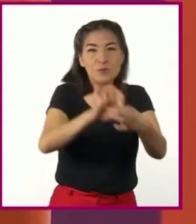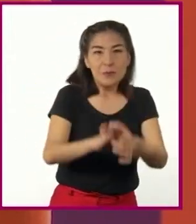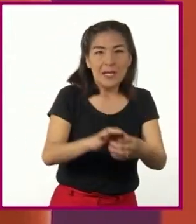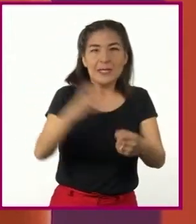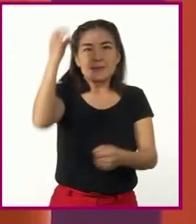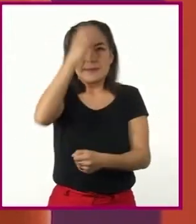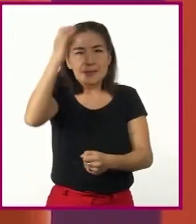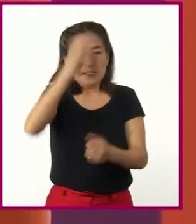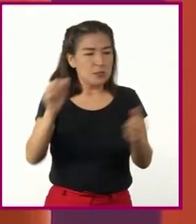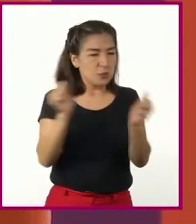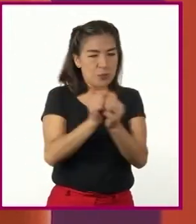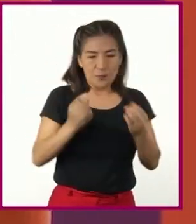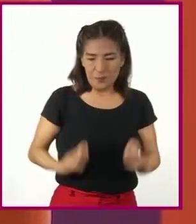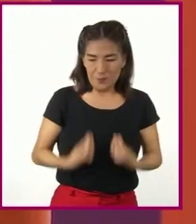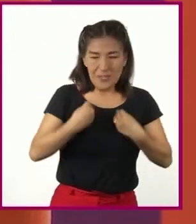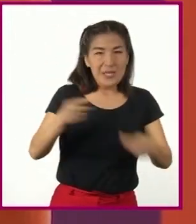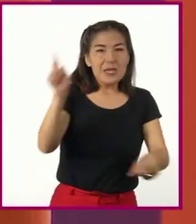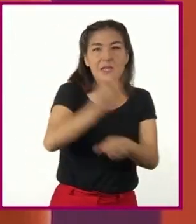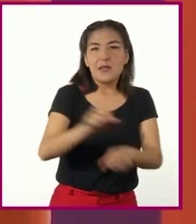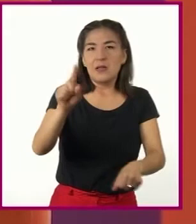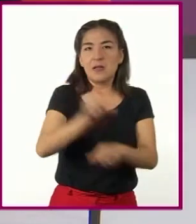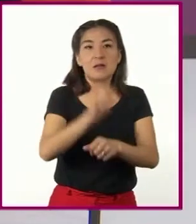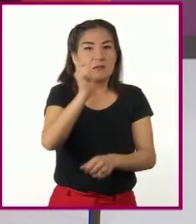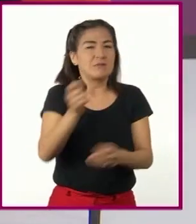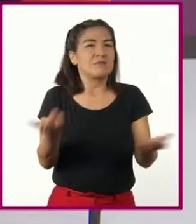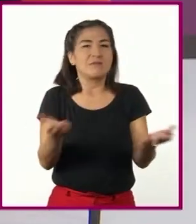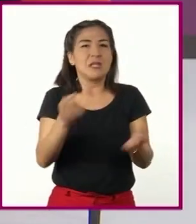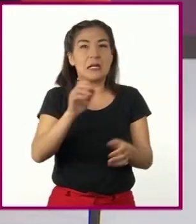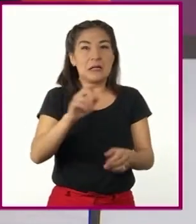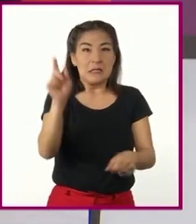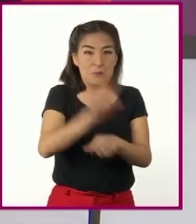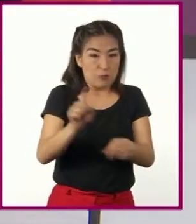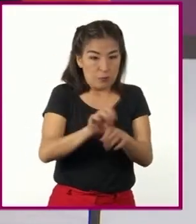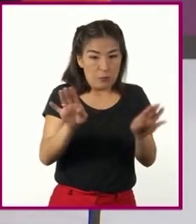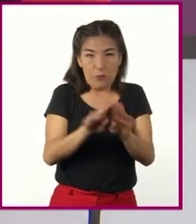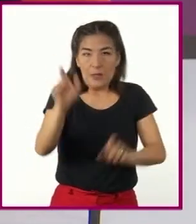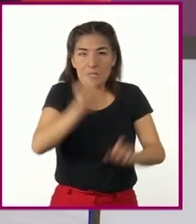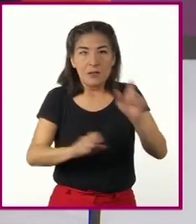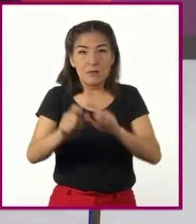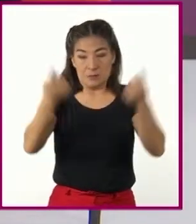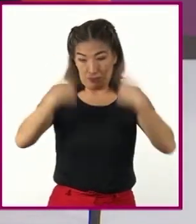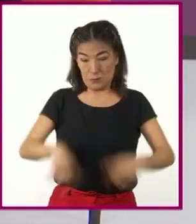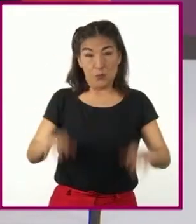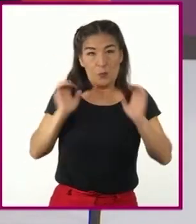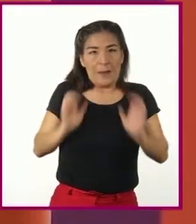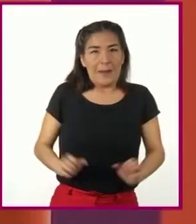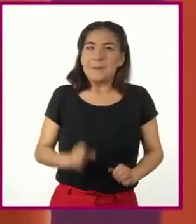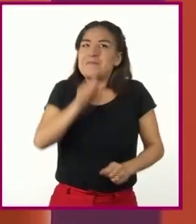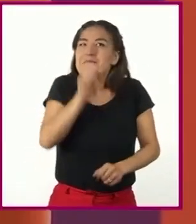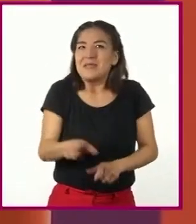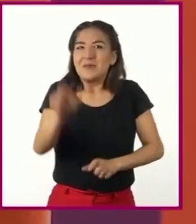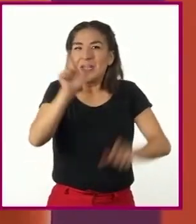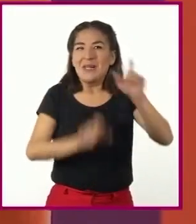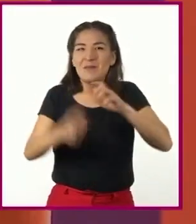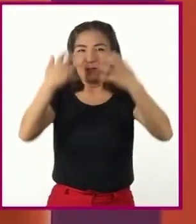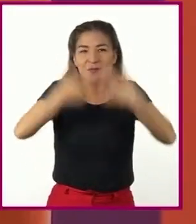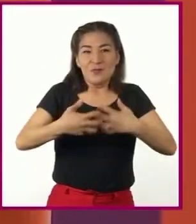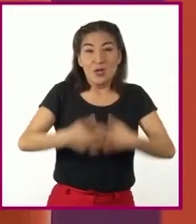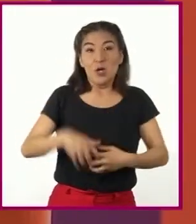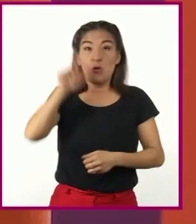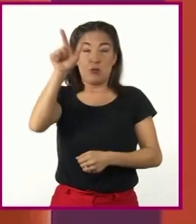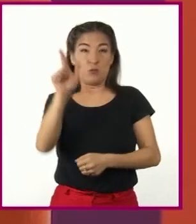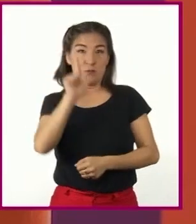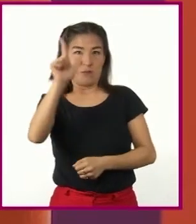vida cotidiana, porque todo es proceso químico, por ejemplo, no todo nuestro organismo es un proceso químico, todo lo que está pasando, la luz, todo eso